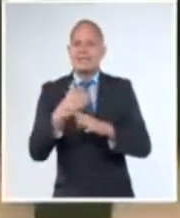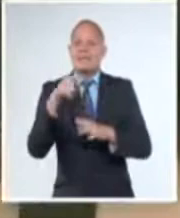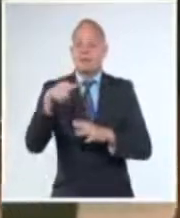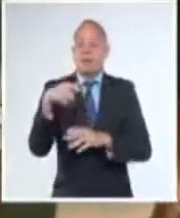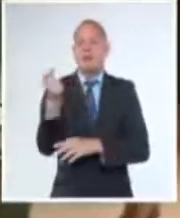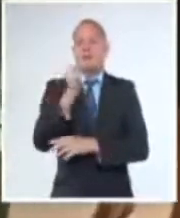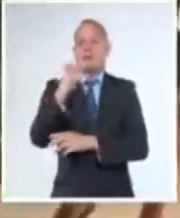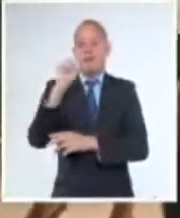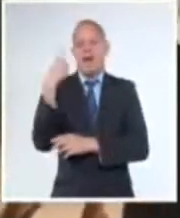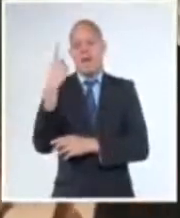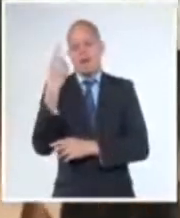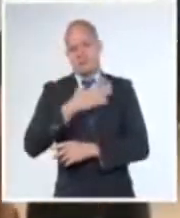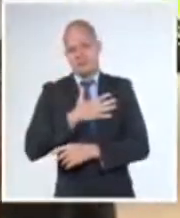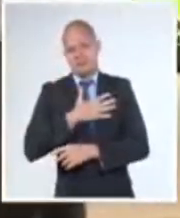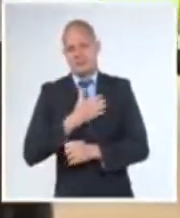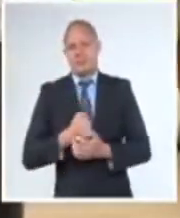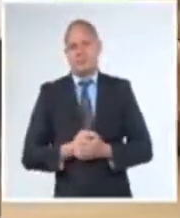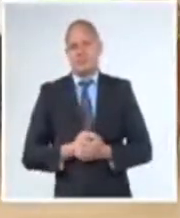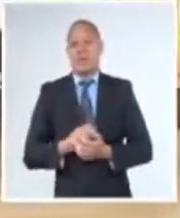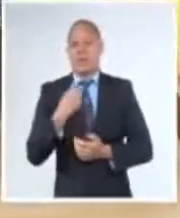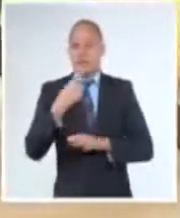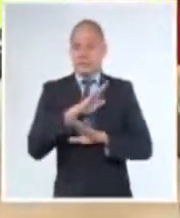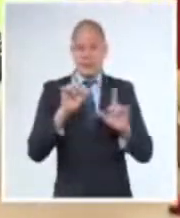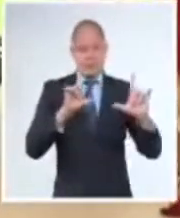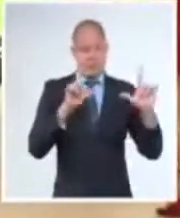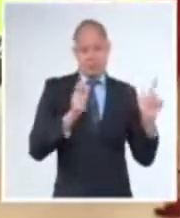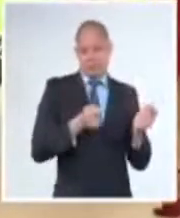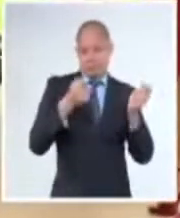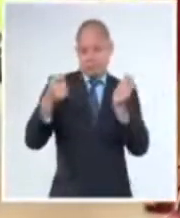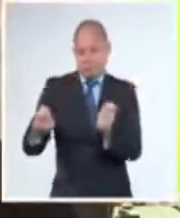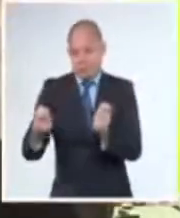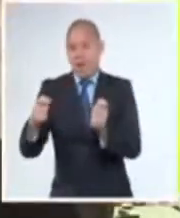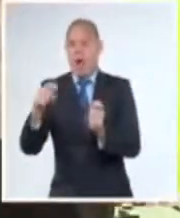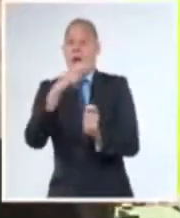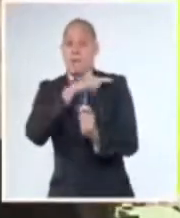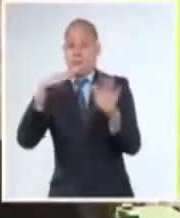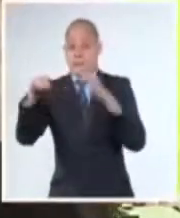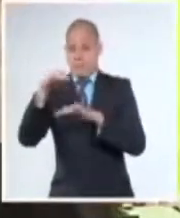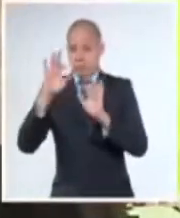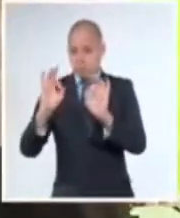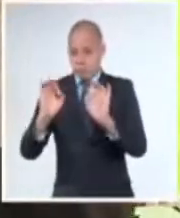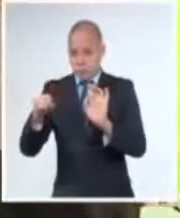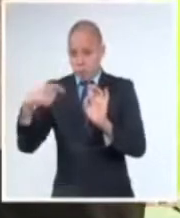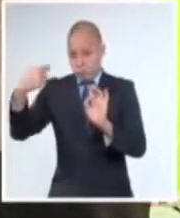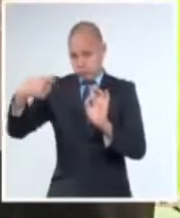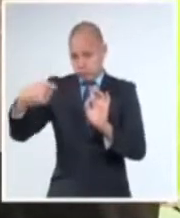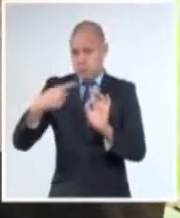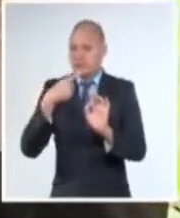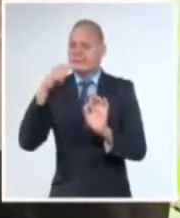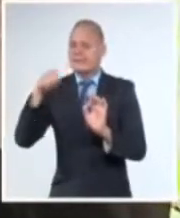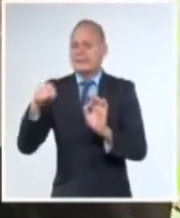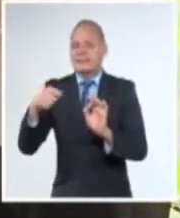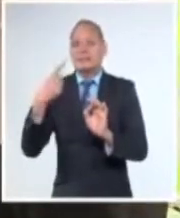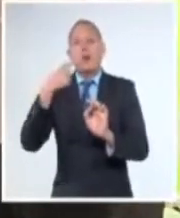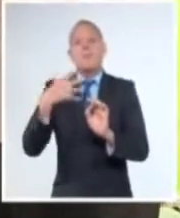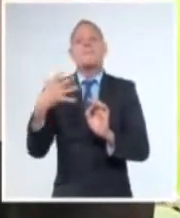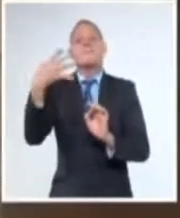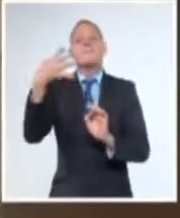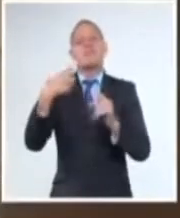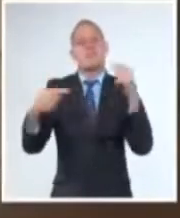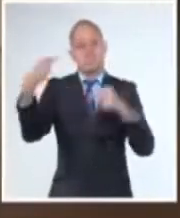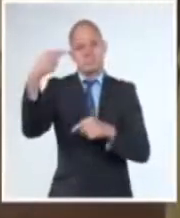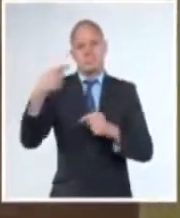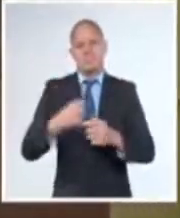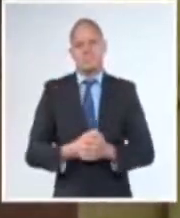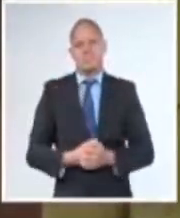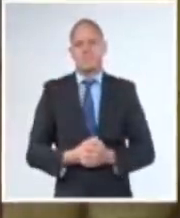Administración Pública. A su vez, Pieter Terry entregó al Ministerio de Justicia la condición más alta que otorga el gremio,